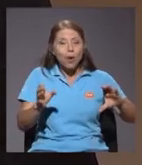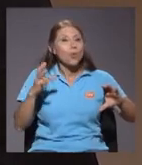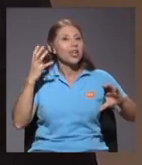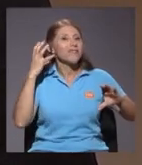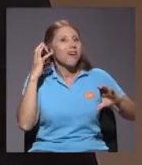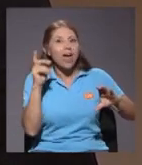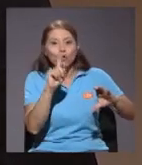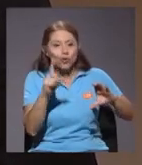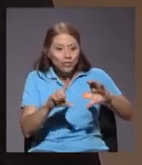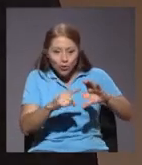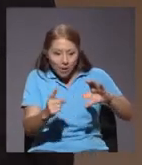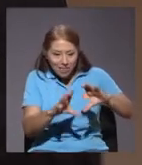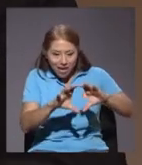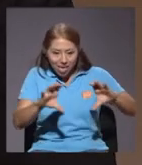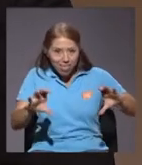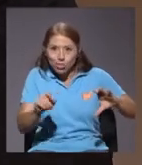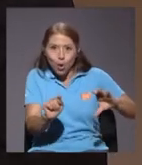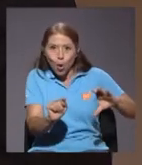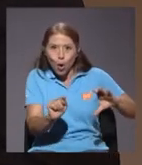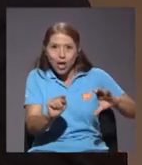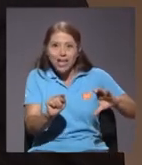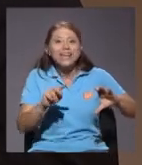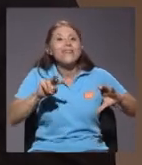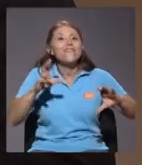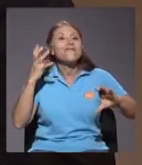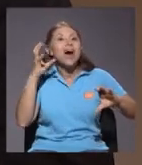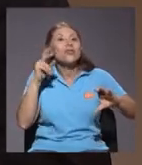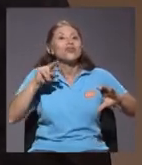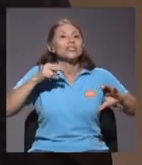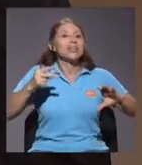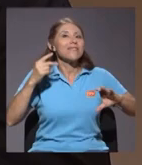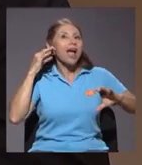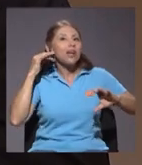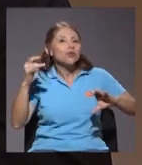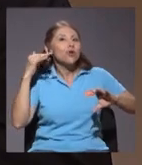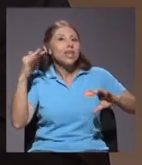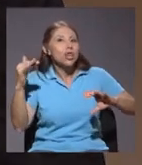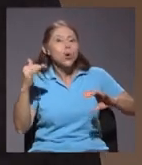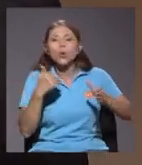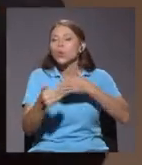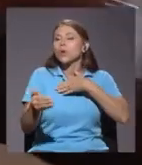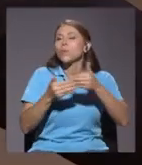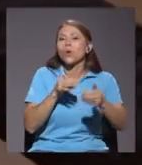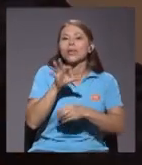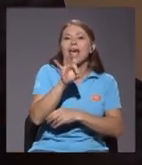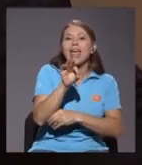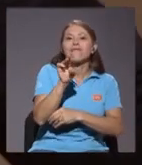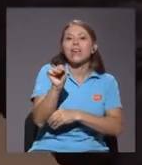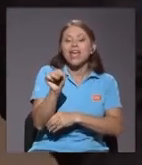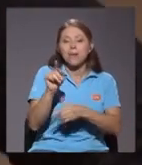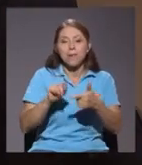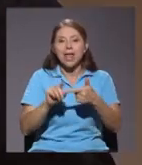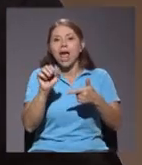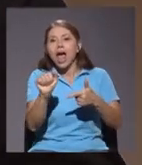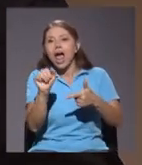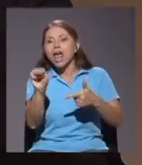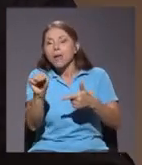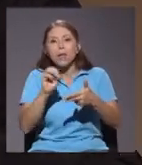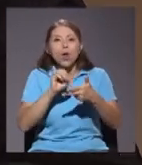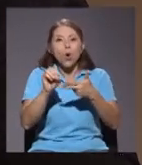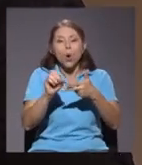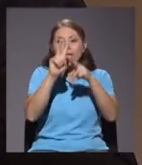no es un aparato que no importa si yo fragmento por internet transmito por fm tramiento por donde acordamos es familia antes